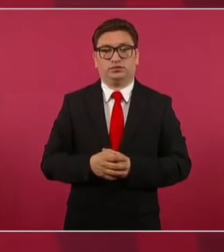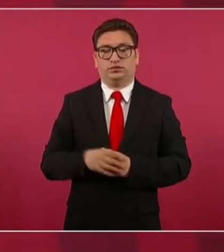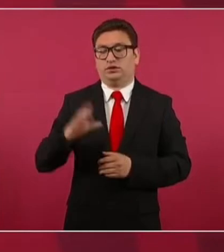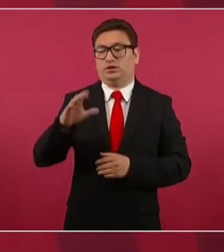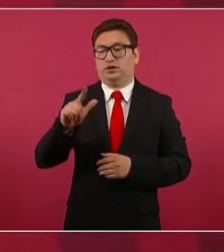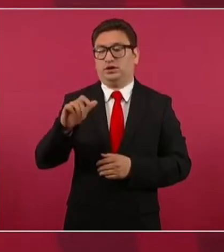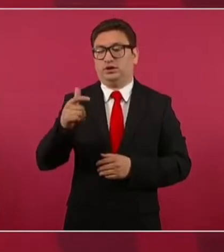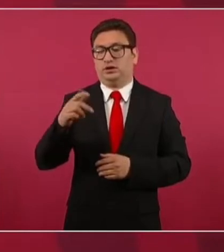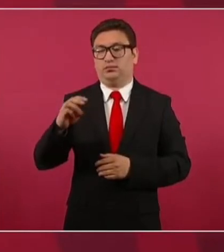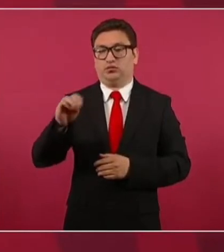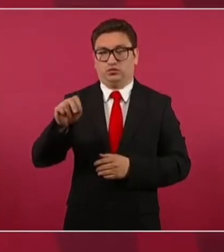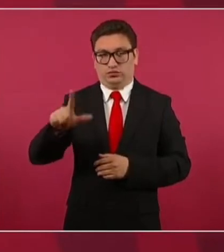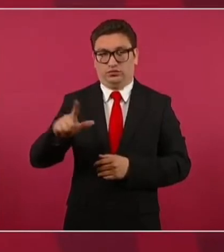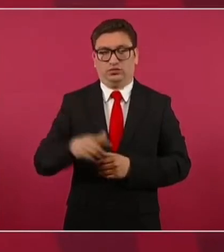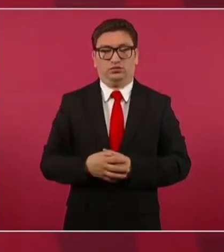Calakmul,